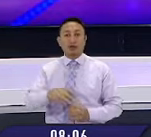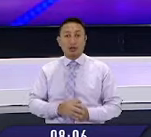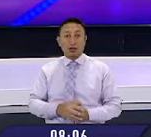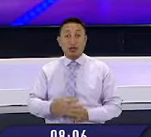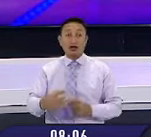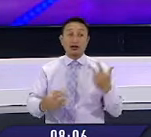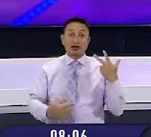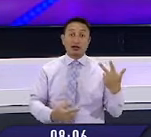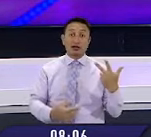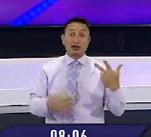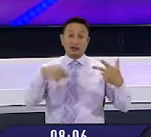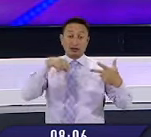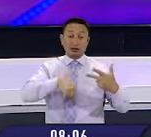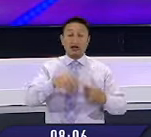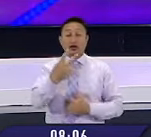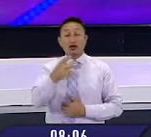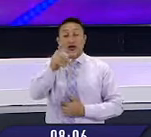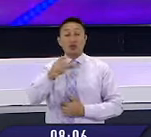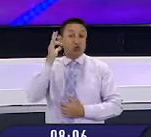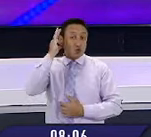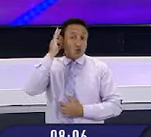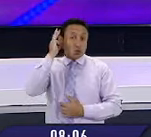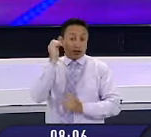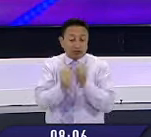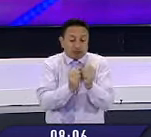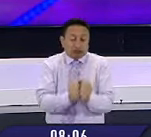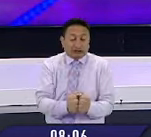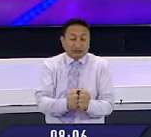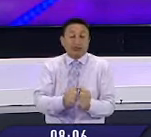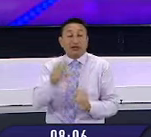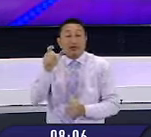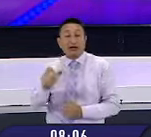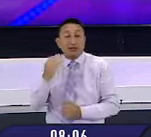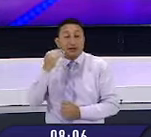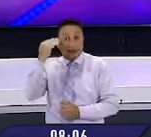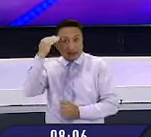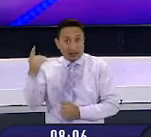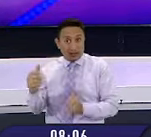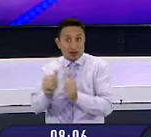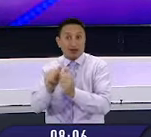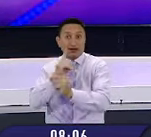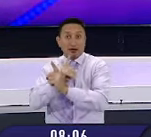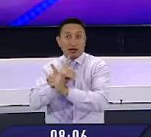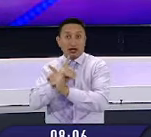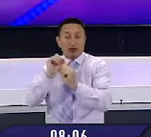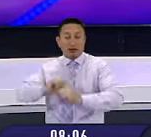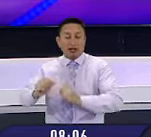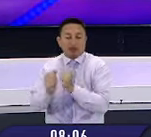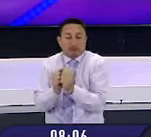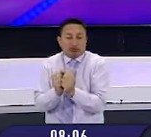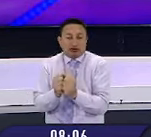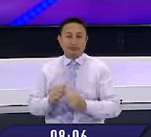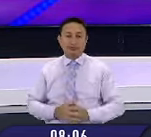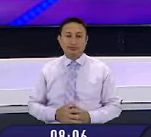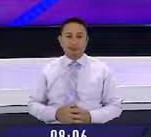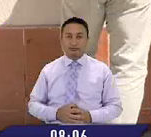los delincuentes maniataron a dos mujeres, entre ellas una adulta mayor, con discapacidad para cometer este atraco.